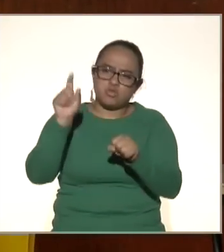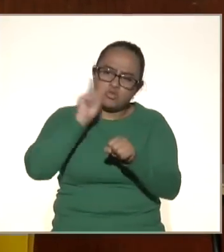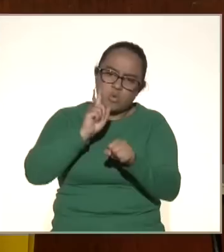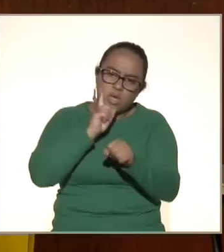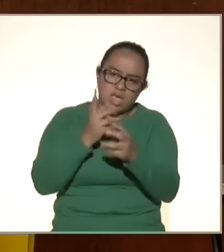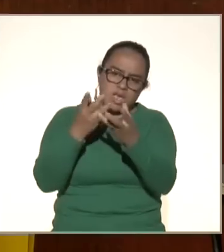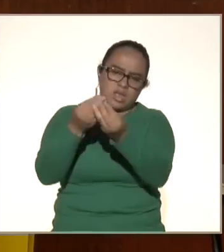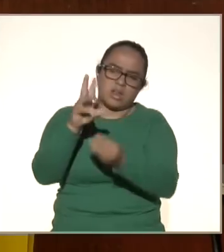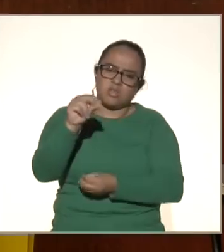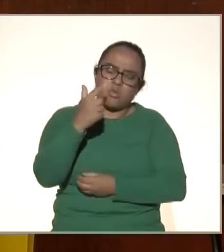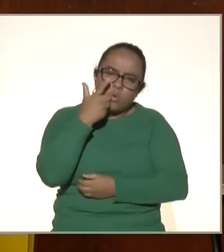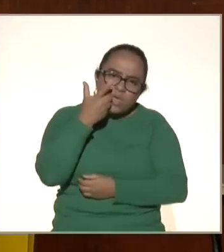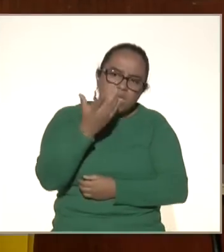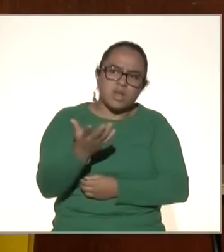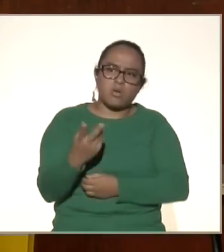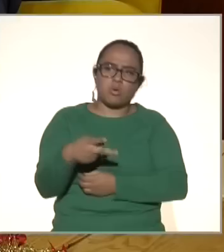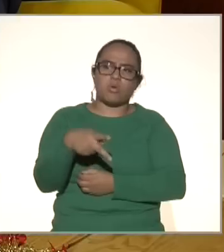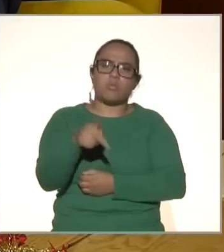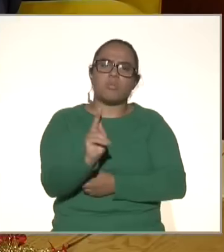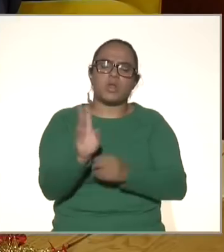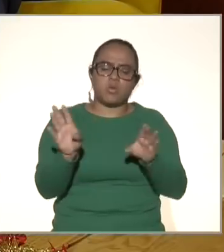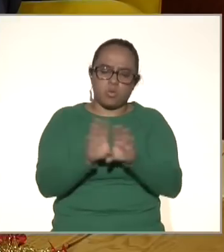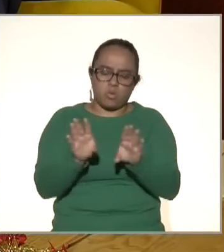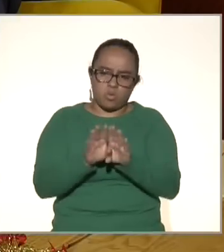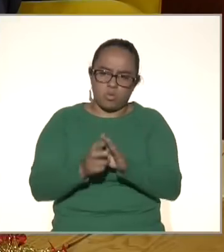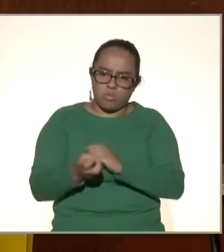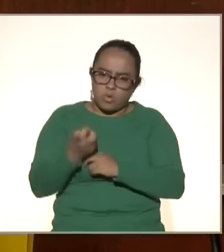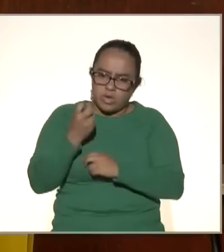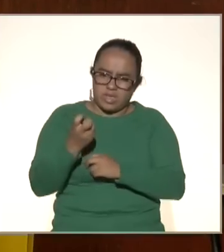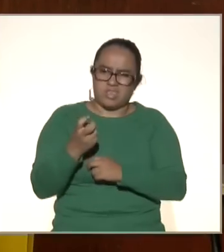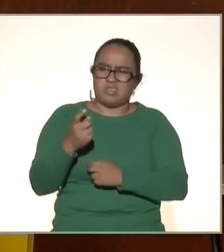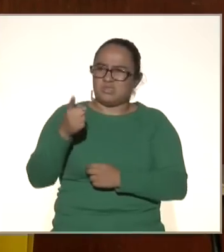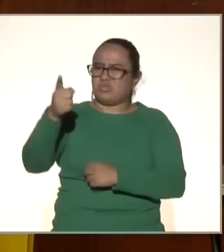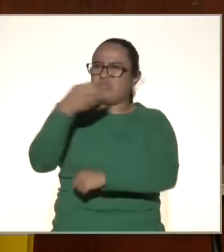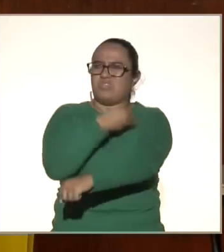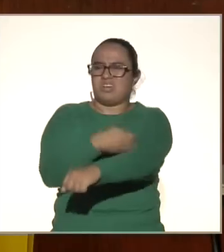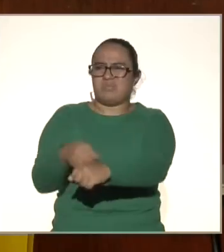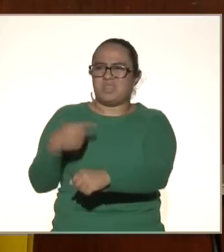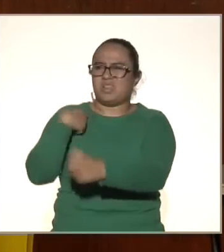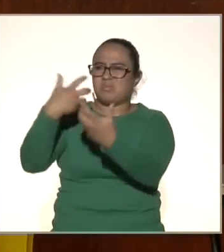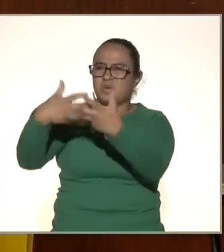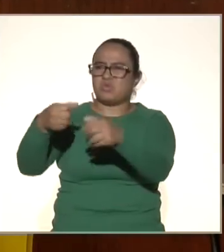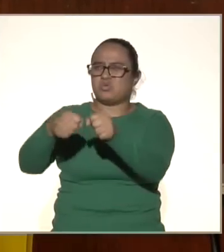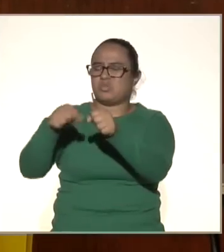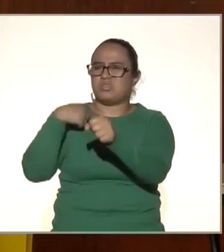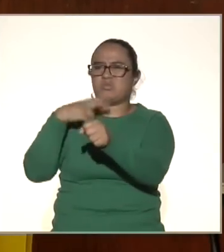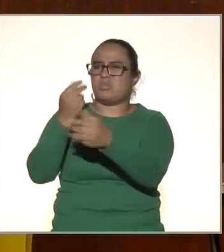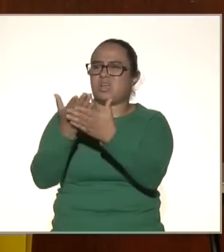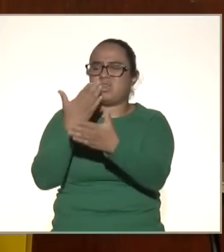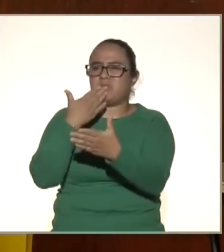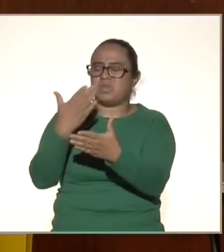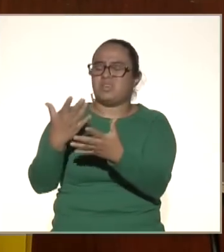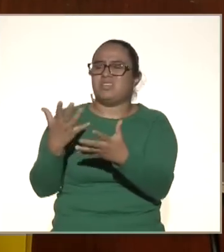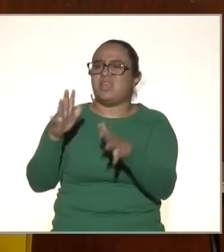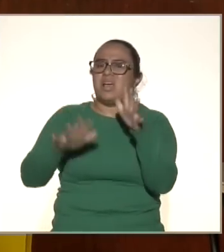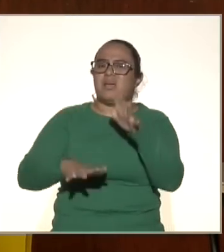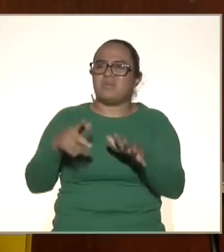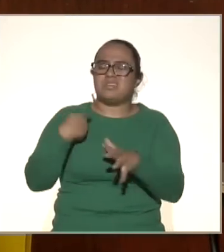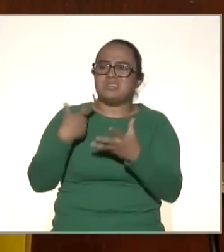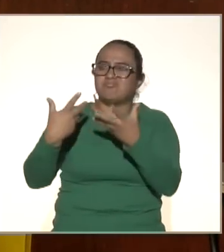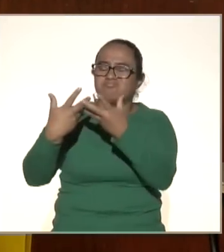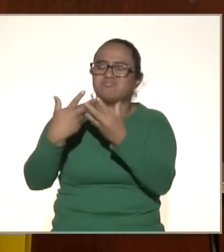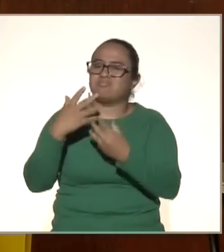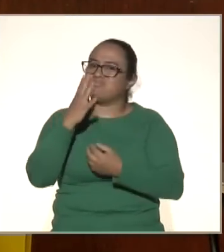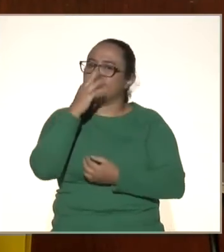estar con mi suegro. ¿Cómo podemos trabajar esta parte de que no nos agrade la familia política, que en muchas ocasiones pasa? ¿Cómo puedo encontrar